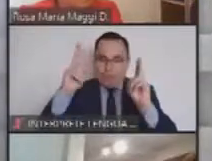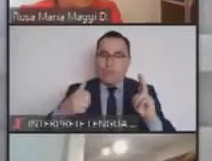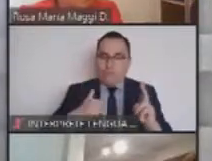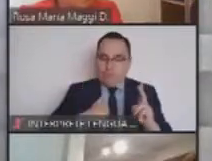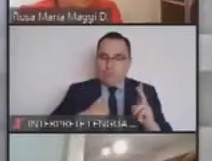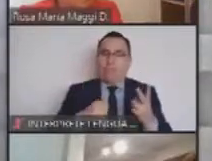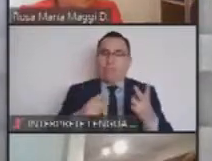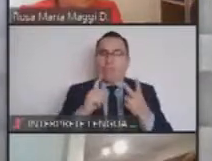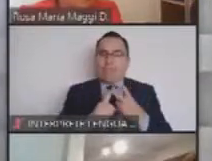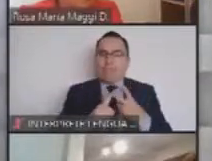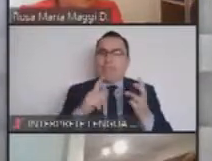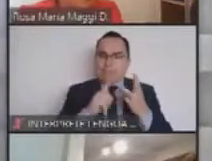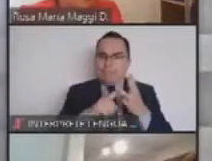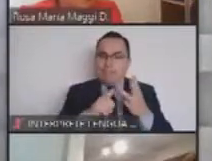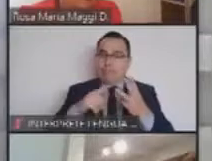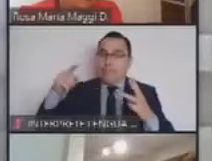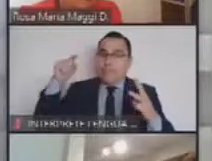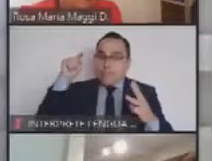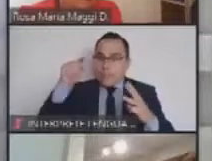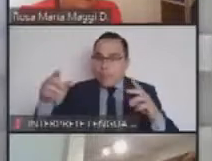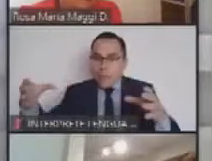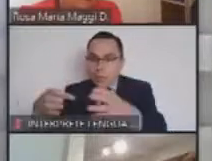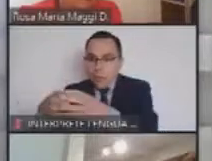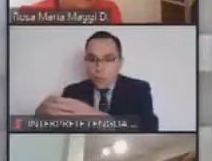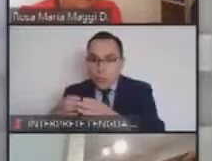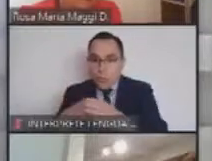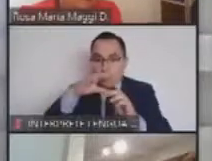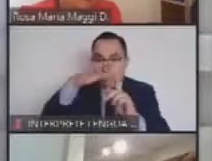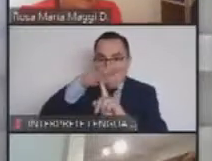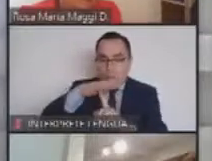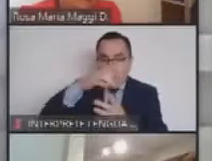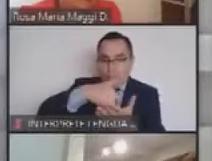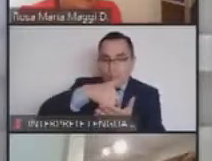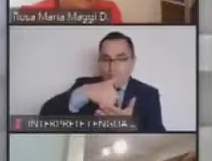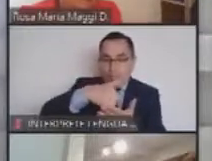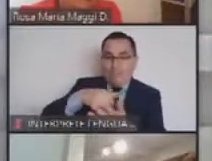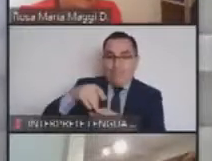Considerar primordialmente a los grupos vulnerables. Esa es otra